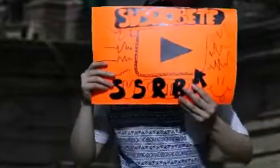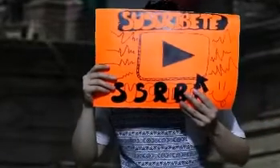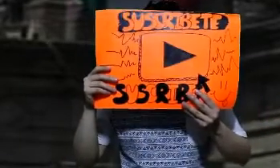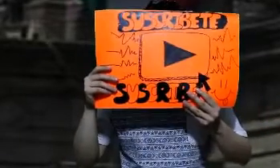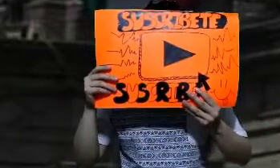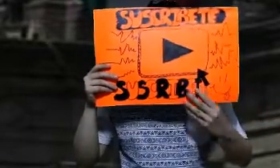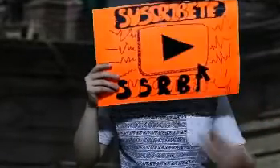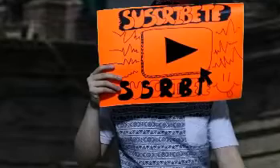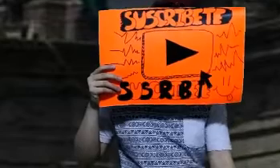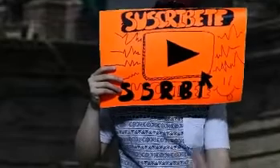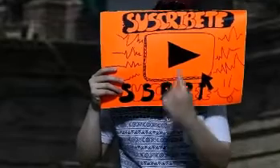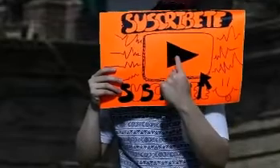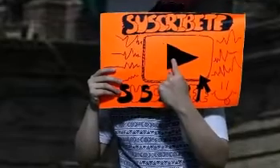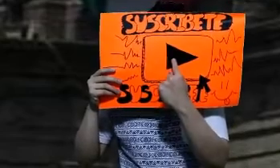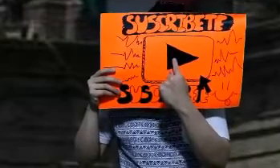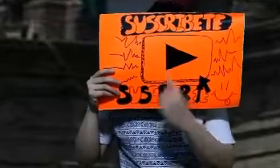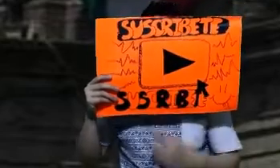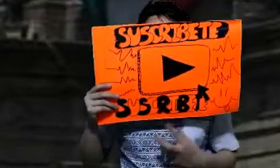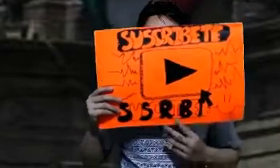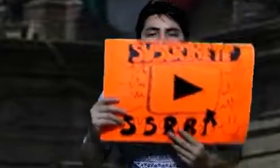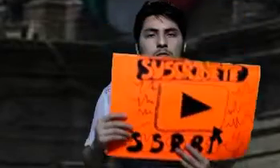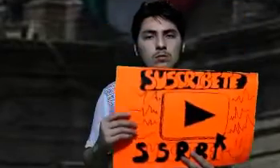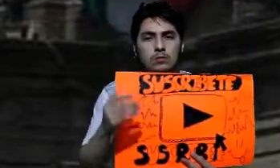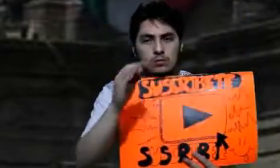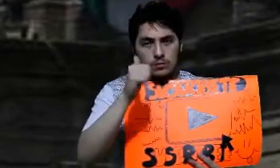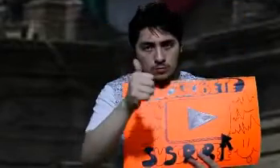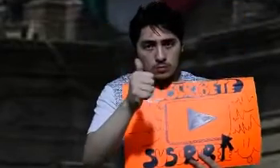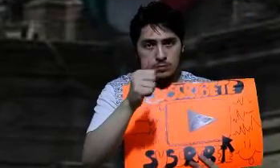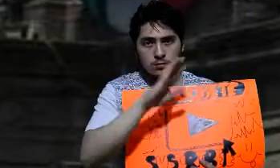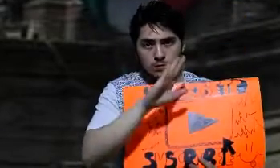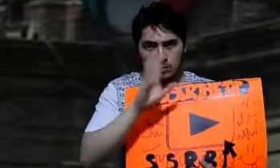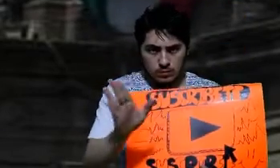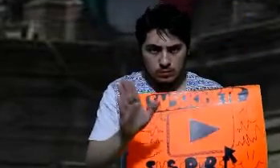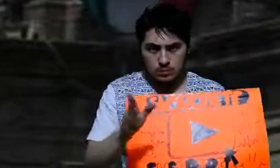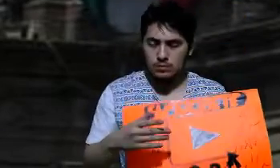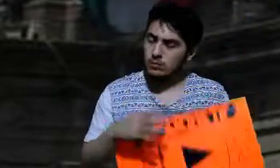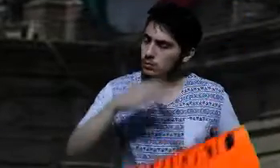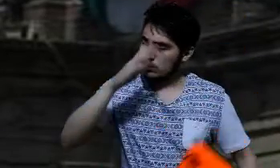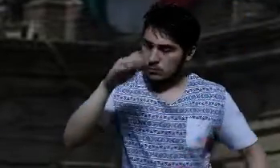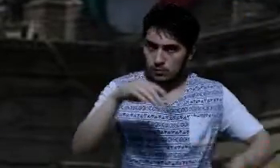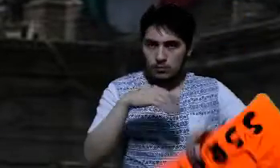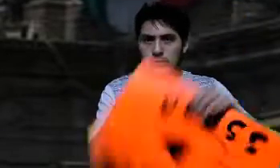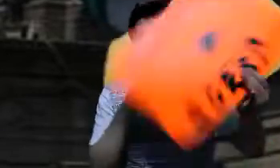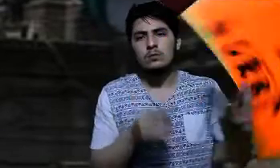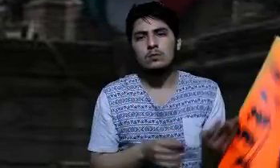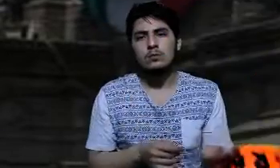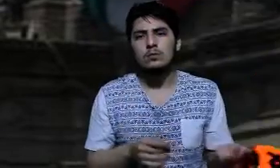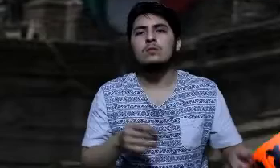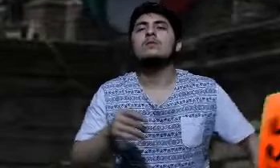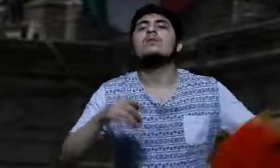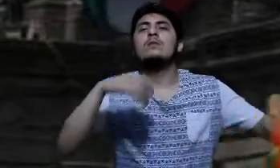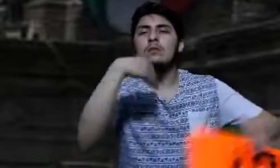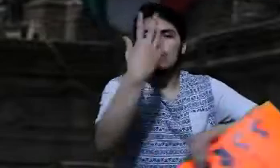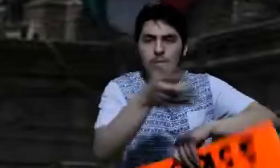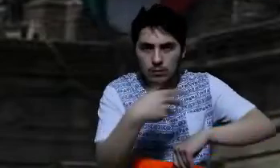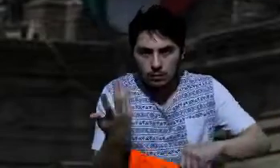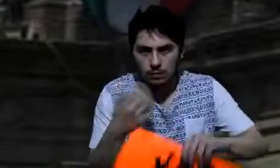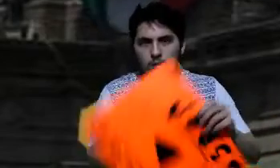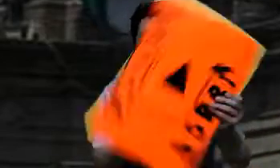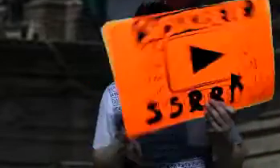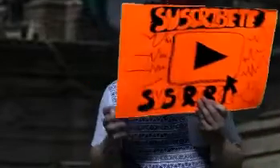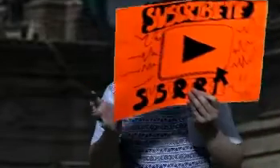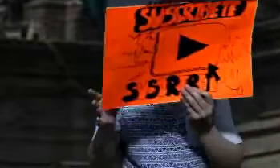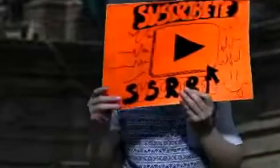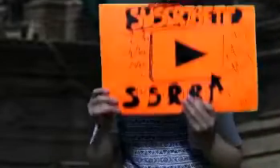esté matando, también le damos su pensión. Si me trae tres muertos, le damos la pensión al doble. Por favor, si usted